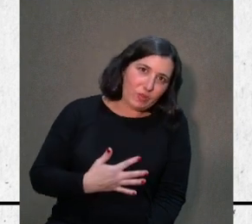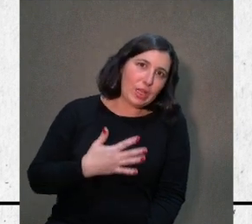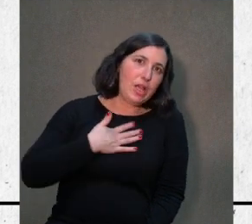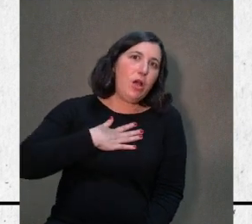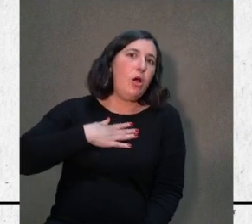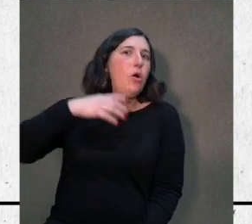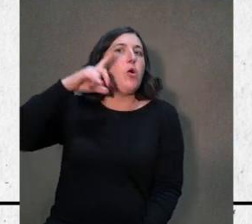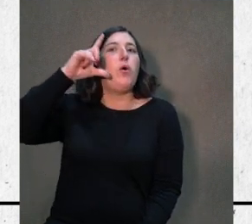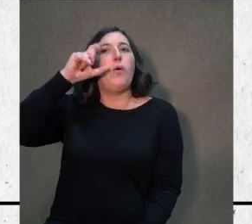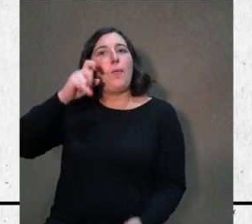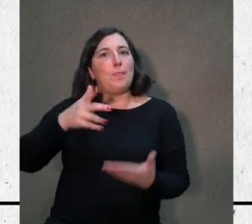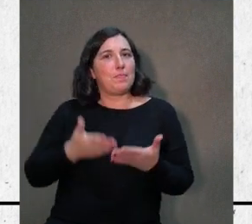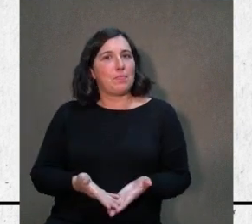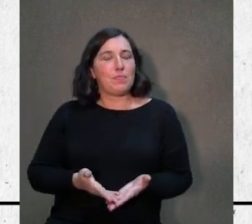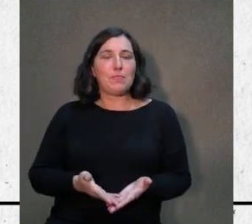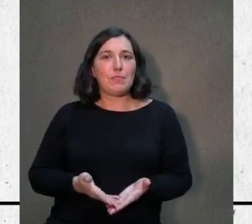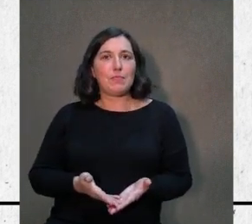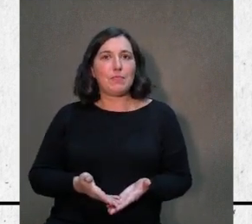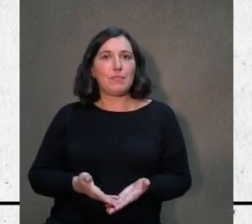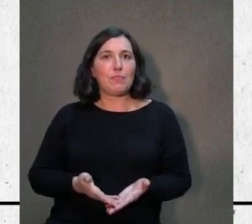Bueno, es obviamente